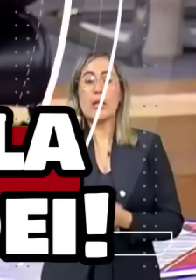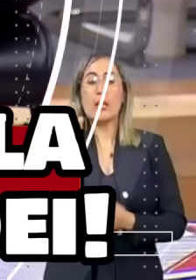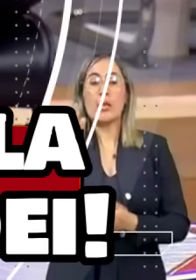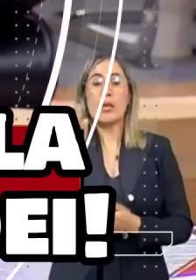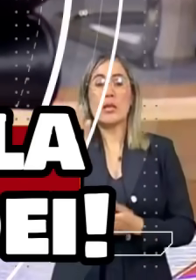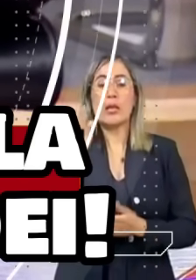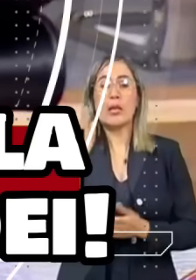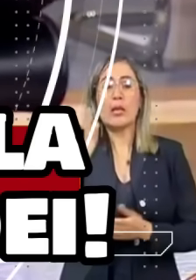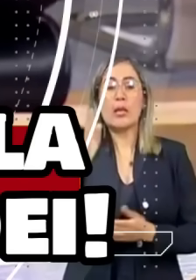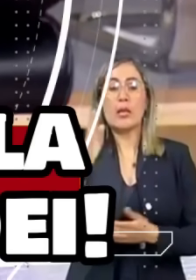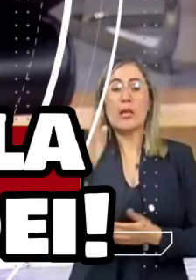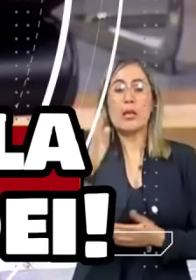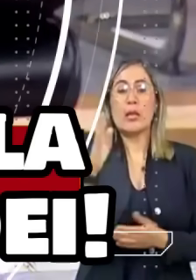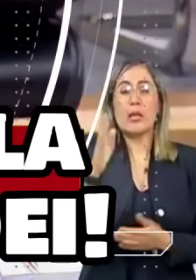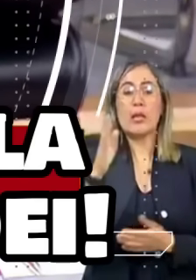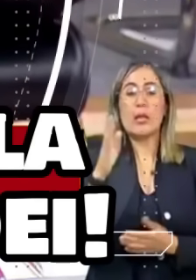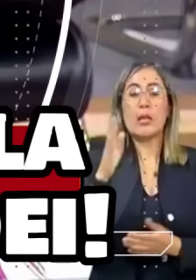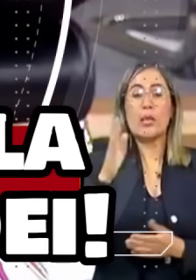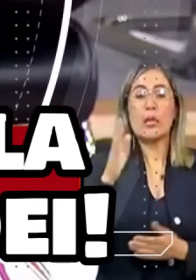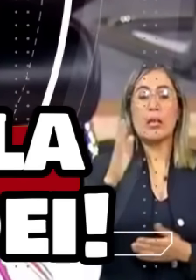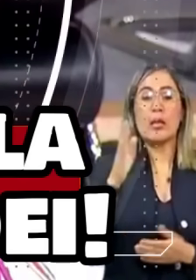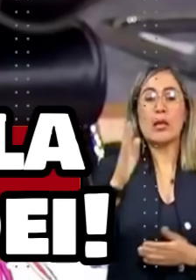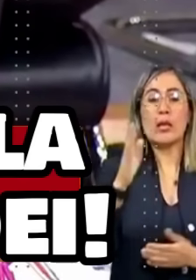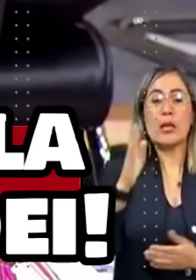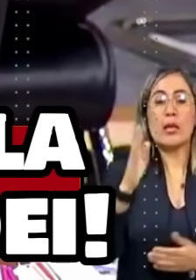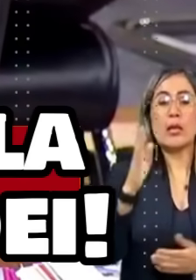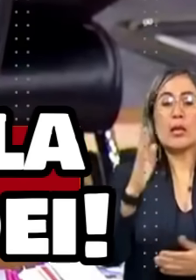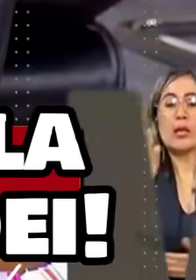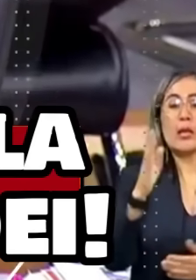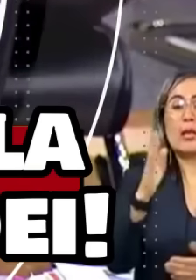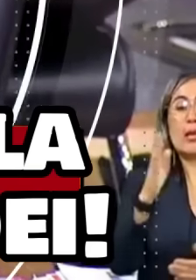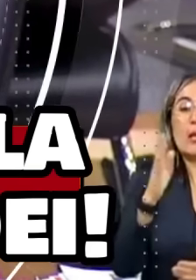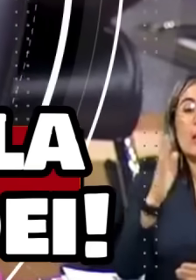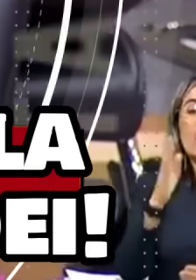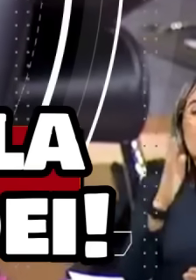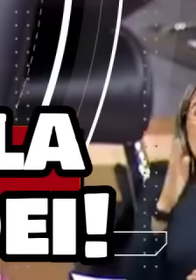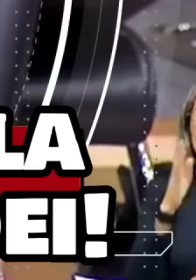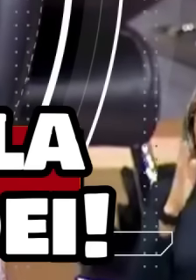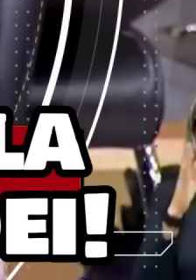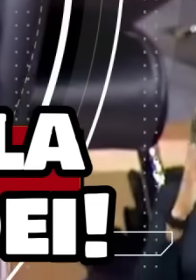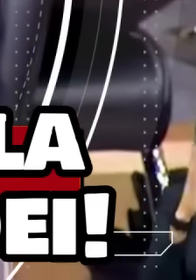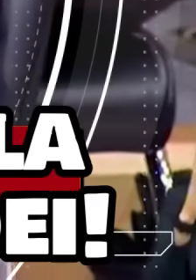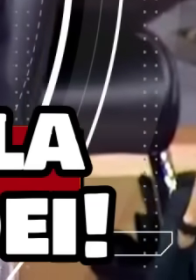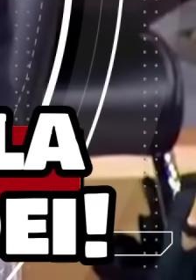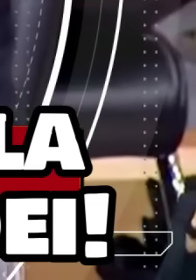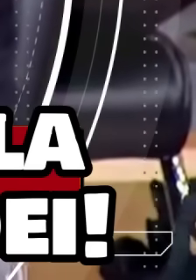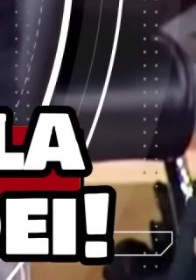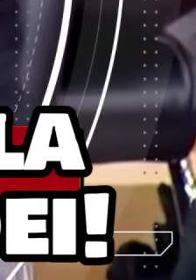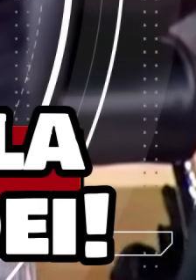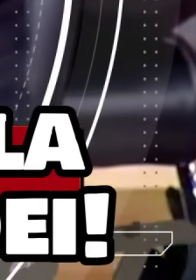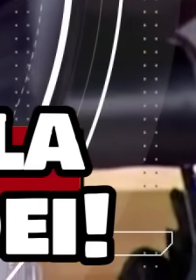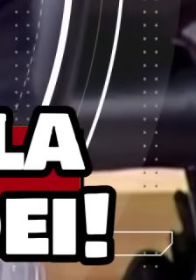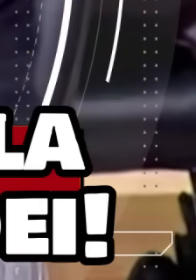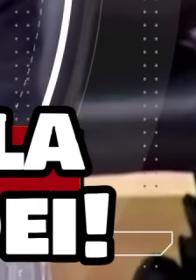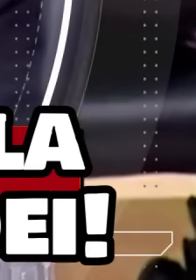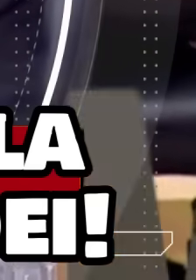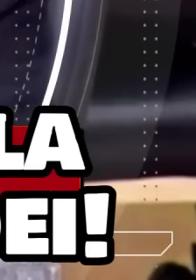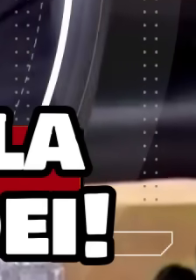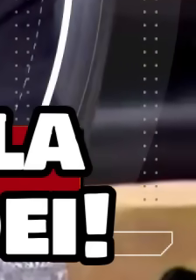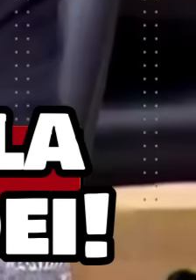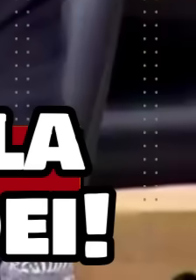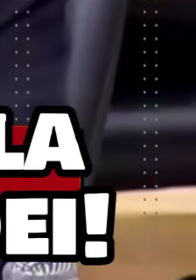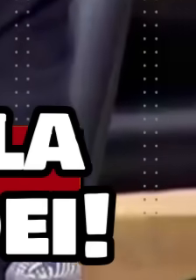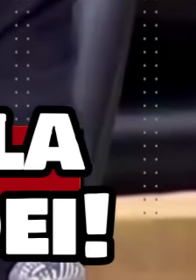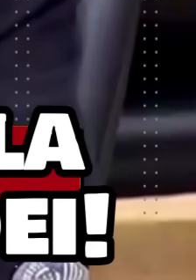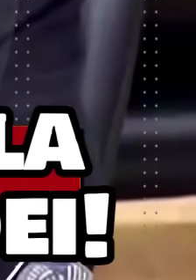próxima sesión del Consejo General del INE. En este sentido, enfatizó que la consejera Humphrey no ha expresado la necesidad de excusarse en